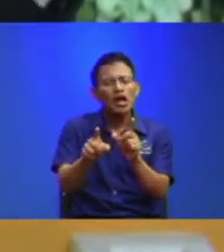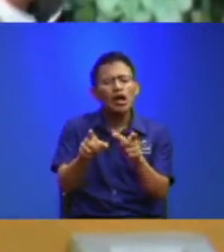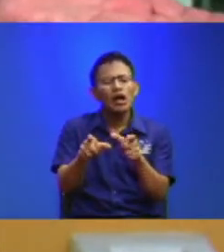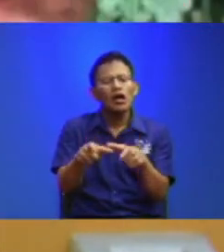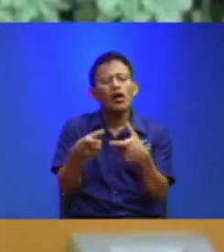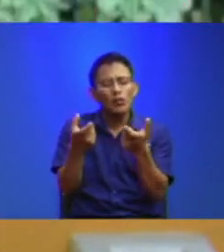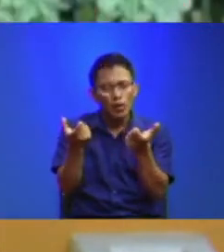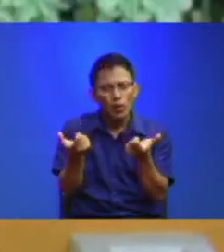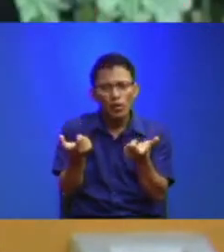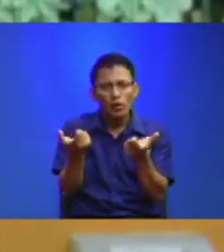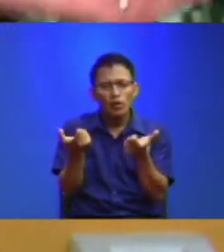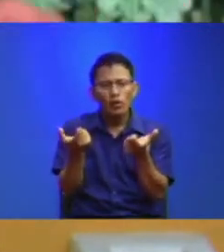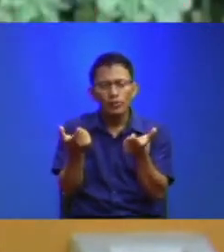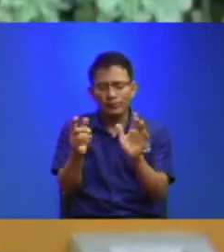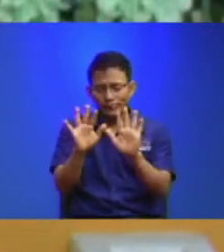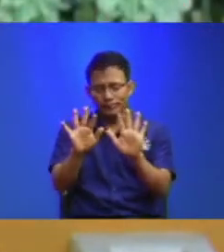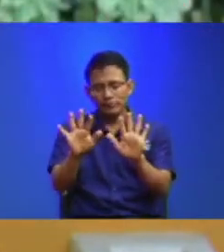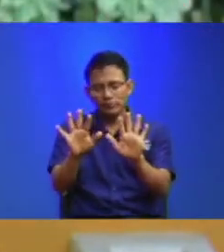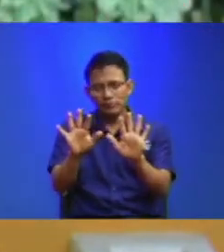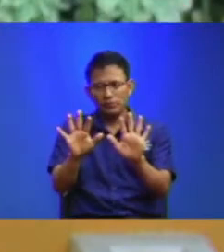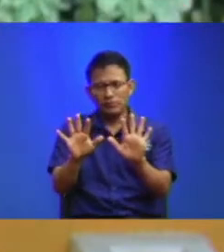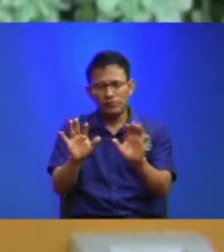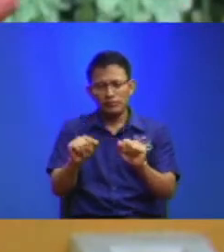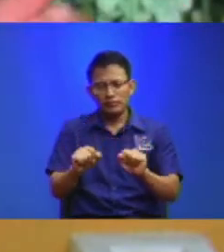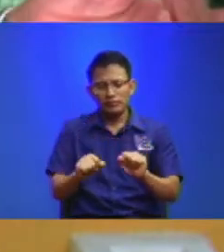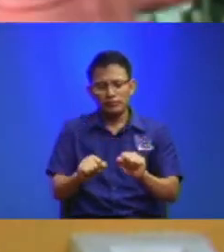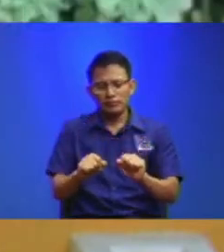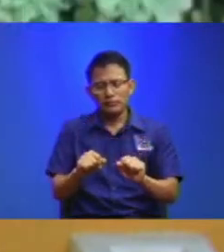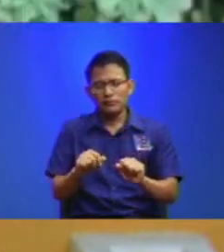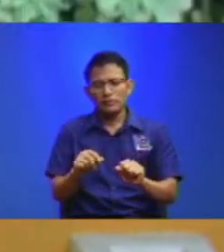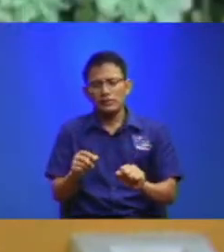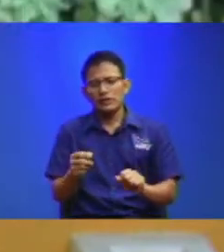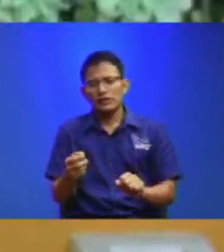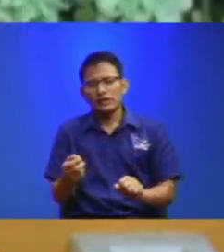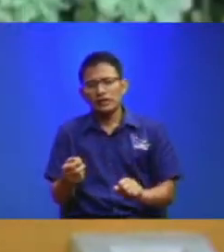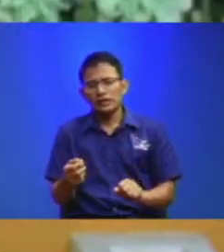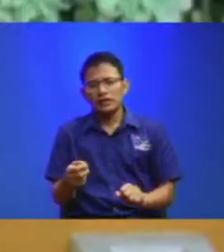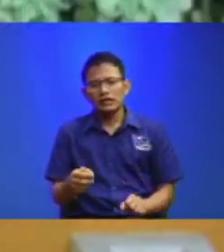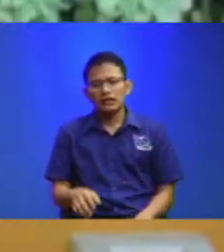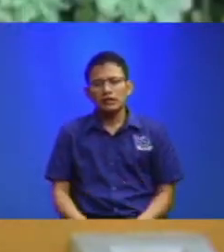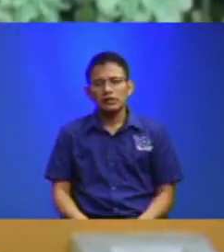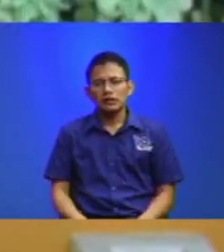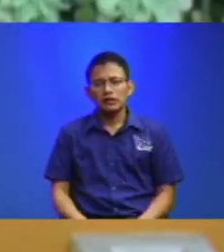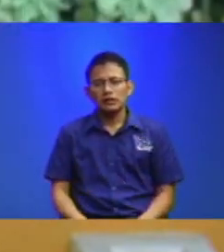es la antítesis de la traición? Se lo pongo de otra manera. ¿Qué es lo contrario a la traición?